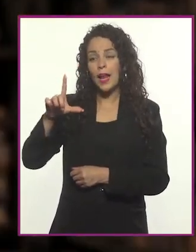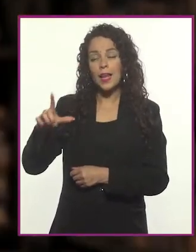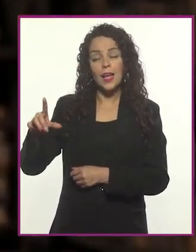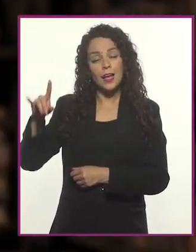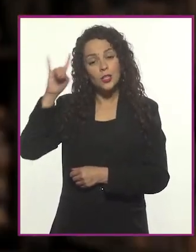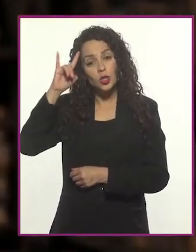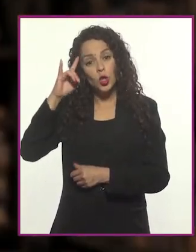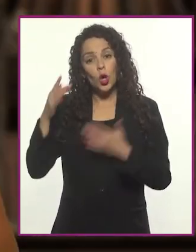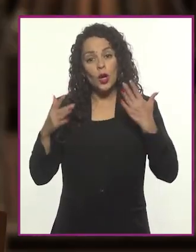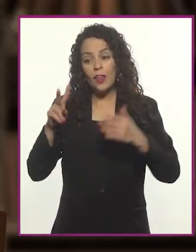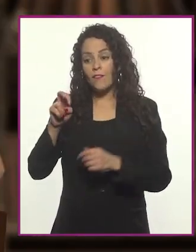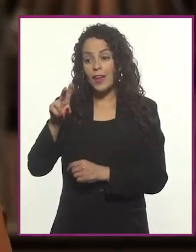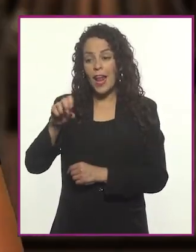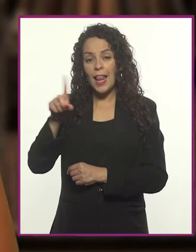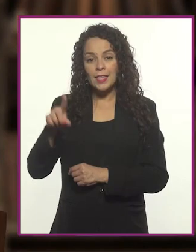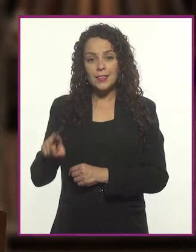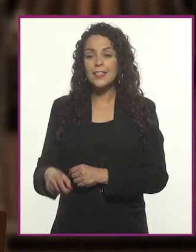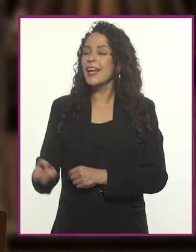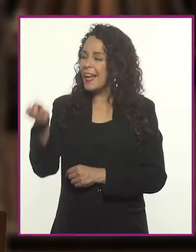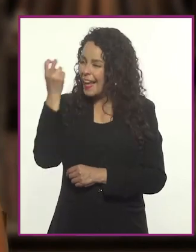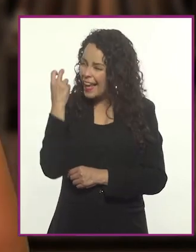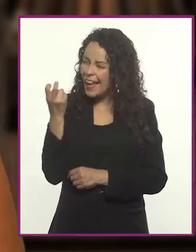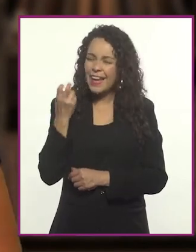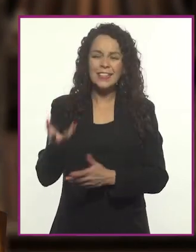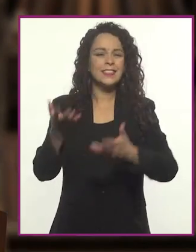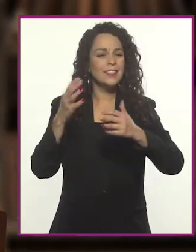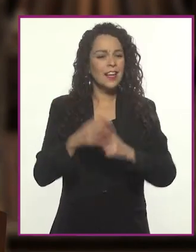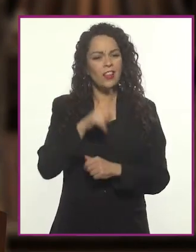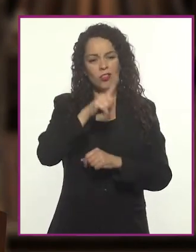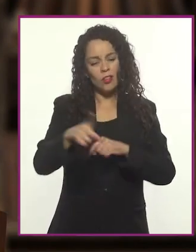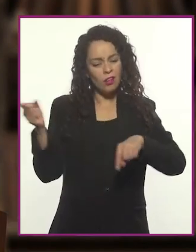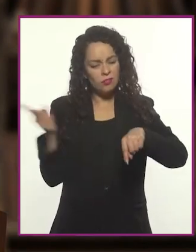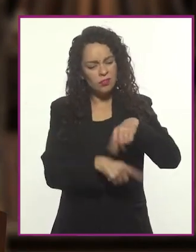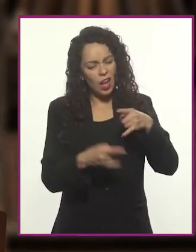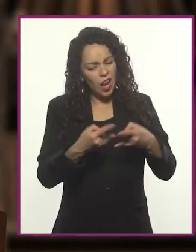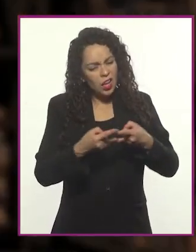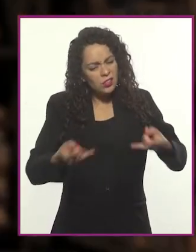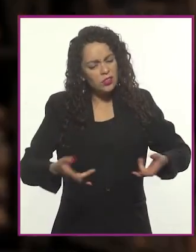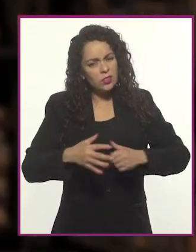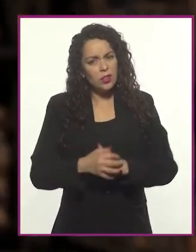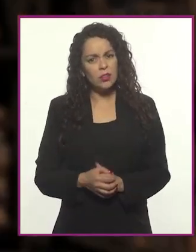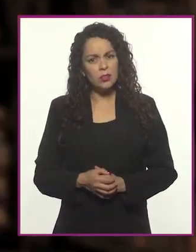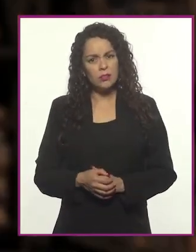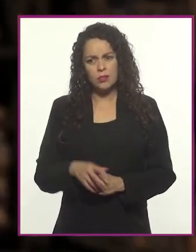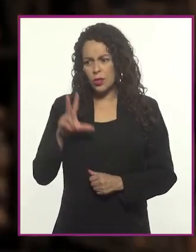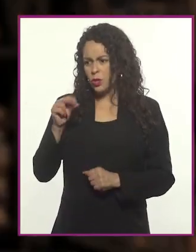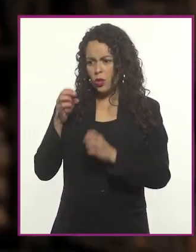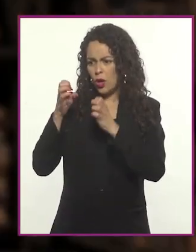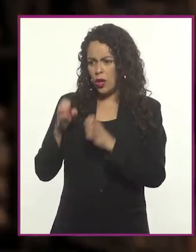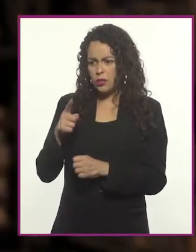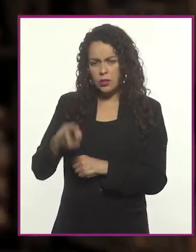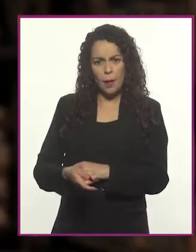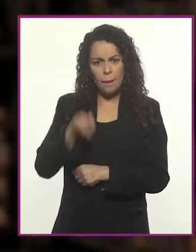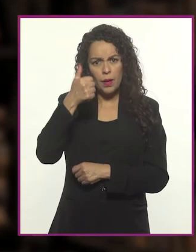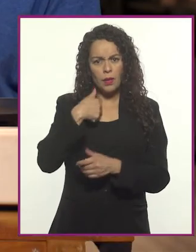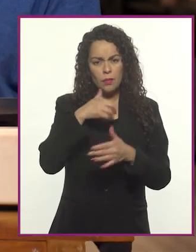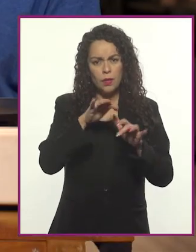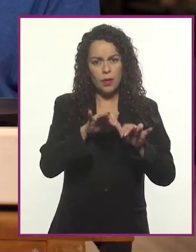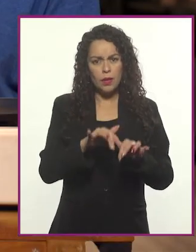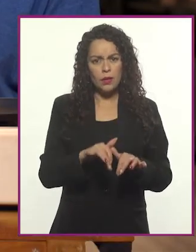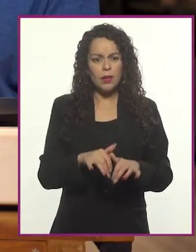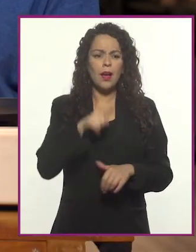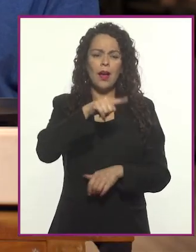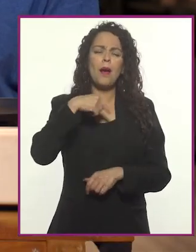Vélez. ¡Ese! ¡El zurdo! ¿Ya de plano lo sacaste de la historia? Ni estaba en el primer borrador. Es